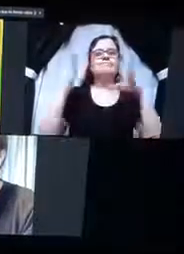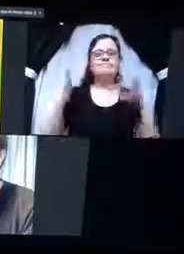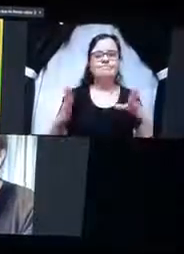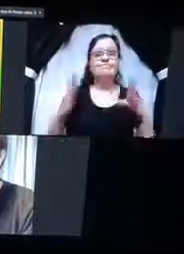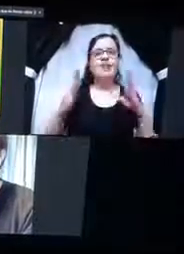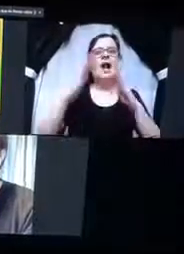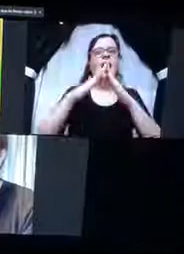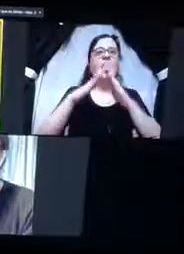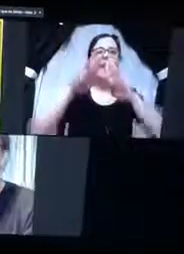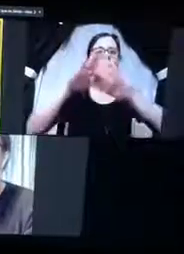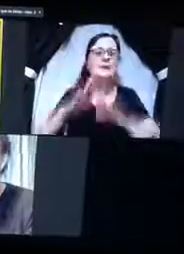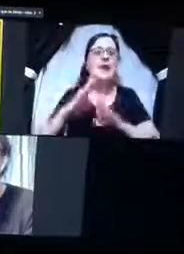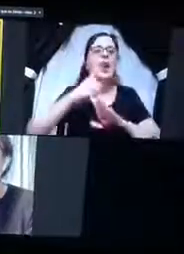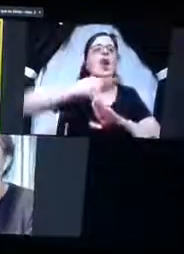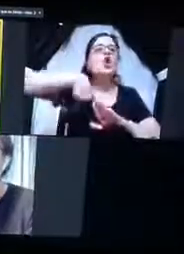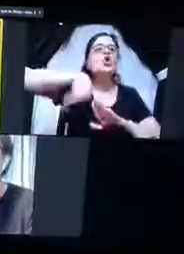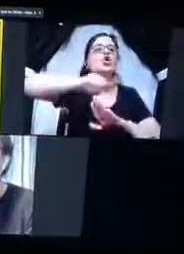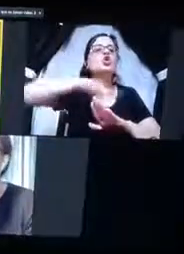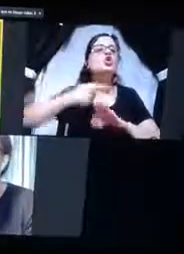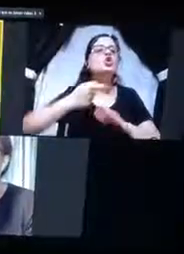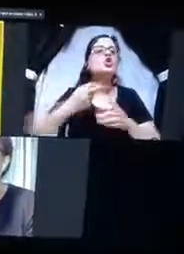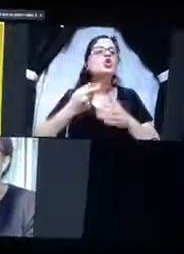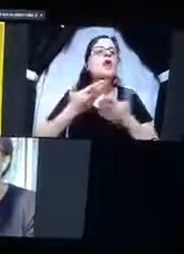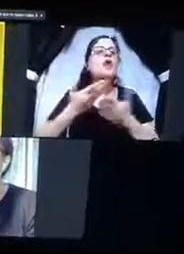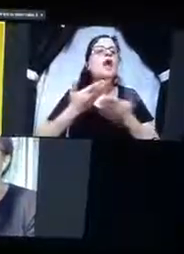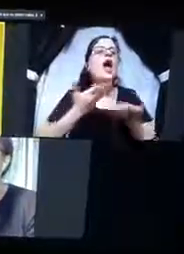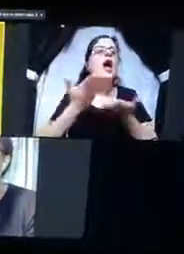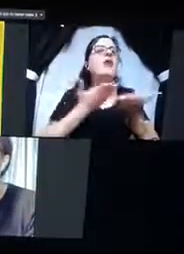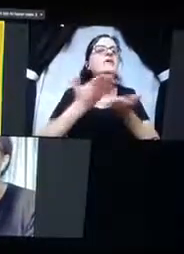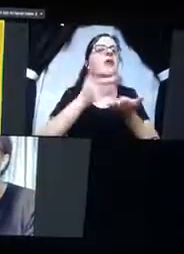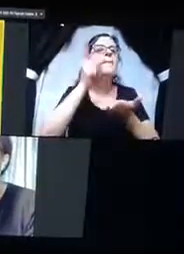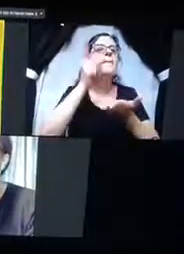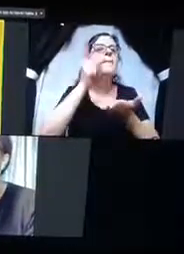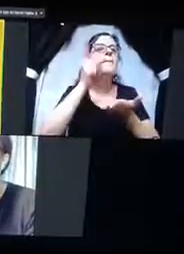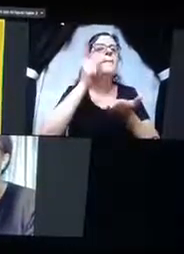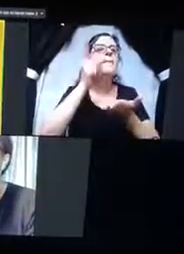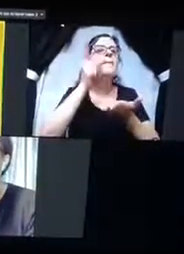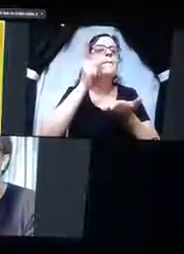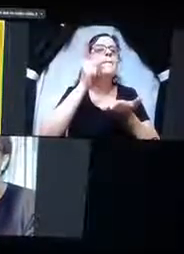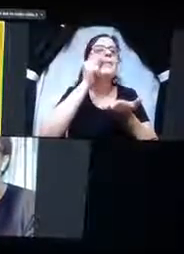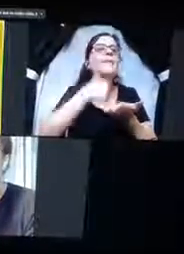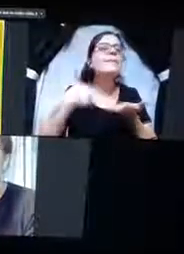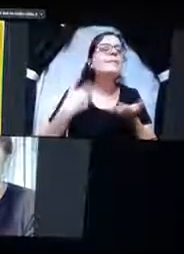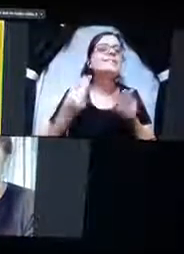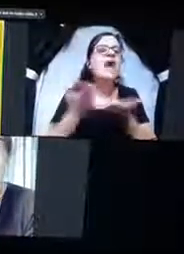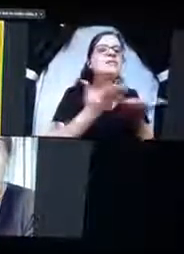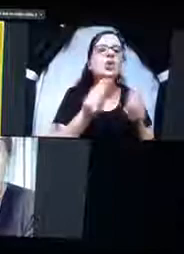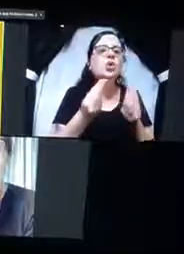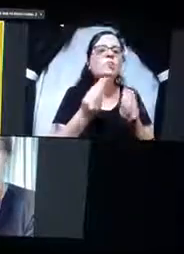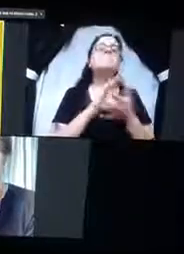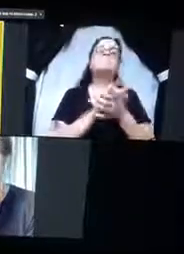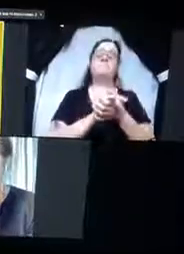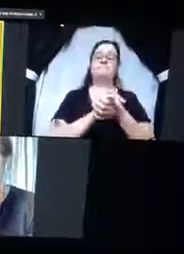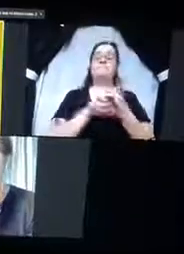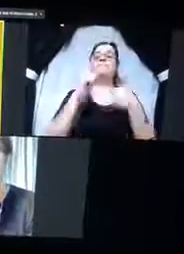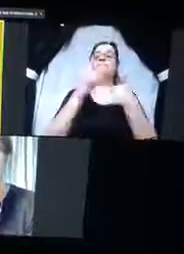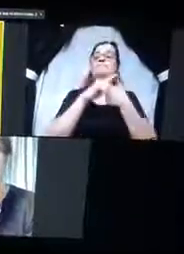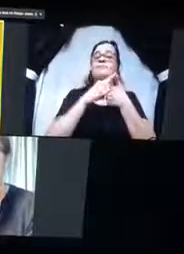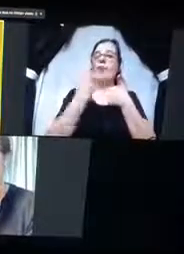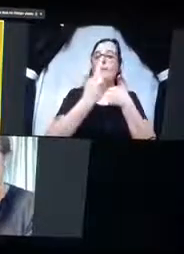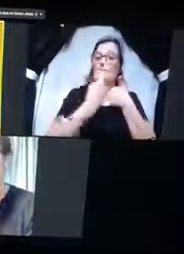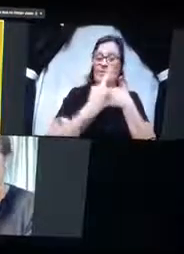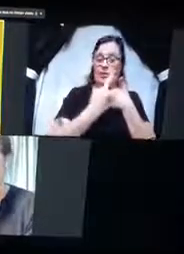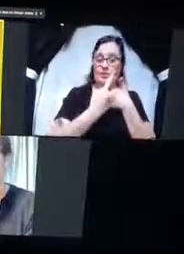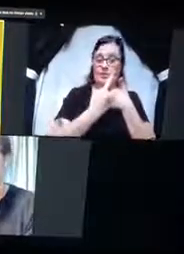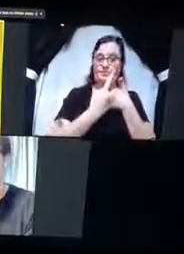debemos asesorar a los papás? Bien, estas 3 cuestiones que yo les decía me parece que son fundamentales.